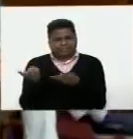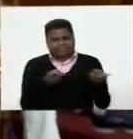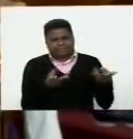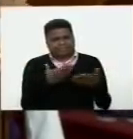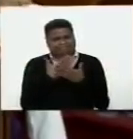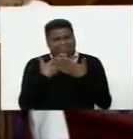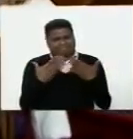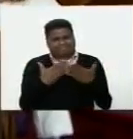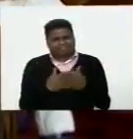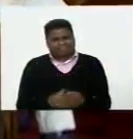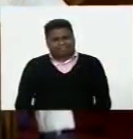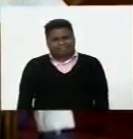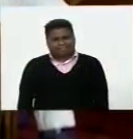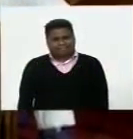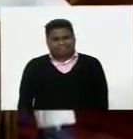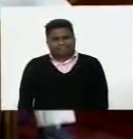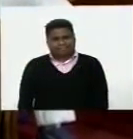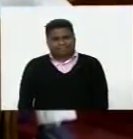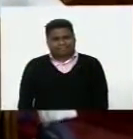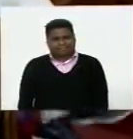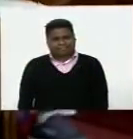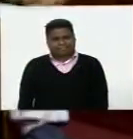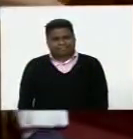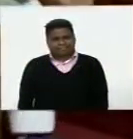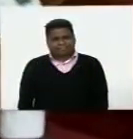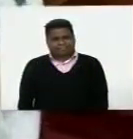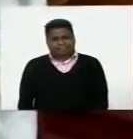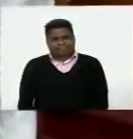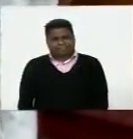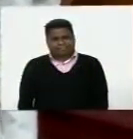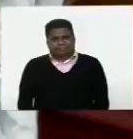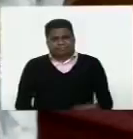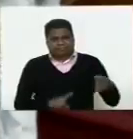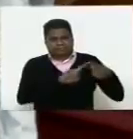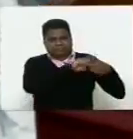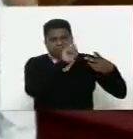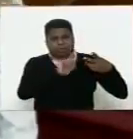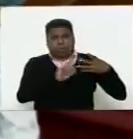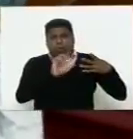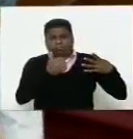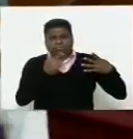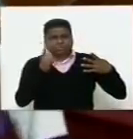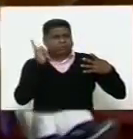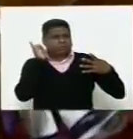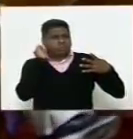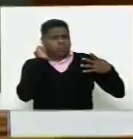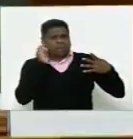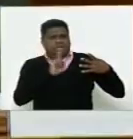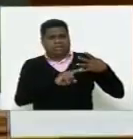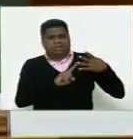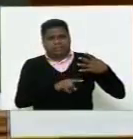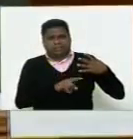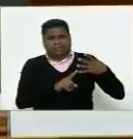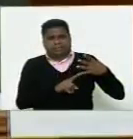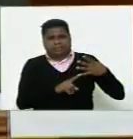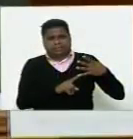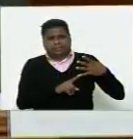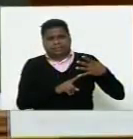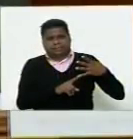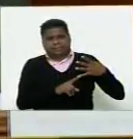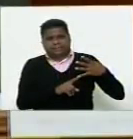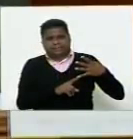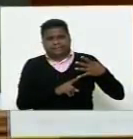Pérez, Flor María Ríos, Zaylí Franco, Aura Sierra Alta,